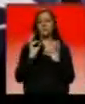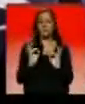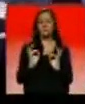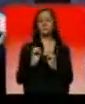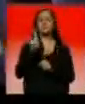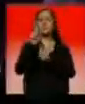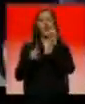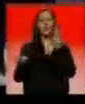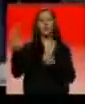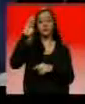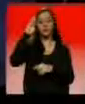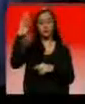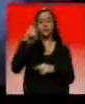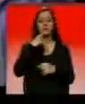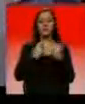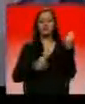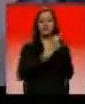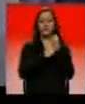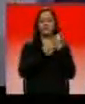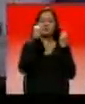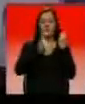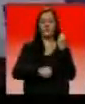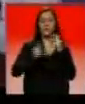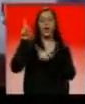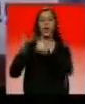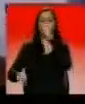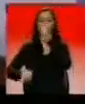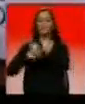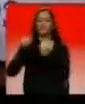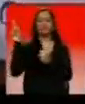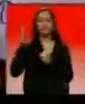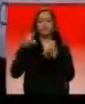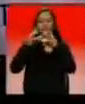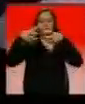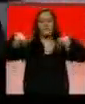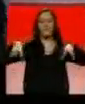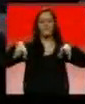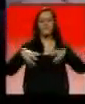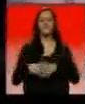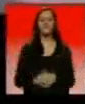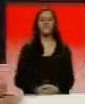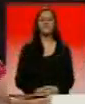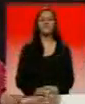elementos de tropa a favor y en contra de las reformas asistieron también a la asamblea. Rommel Garzón, Cámara Noticias.